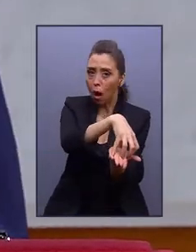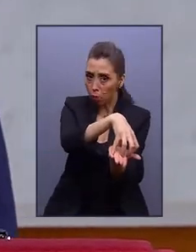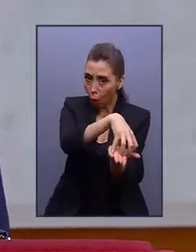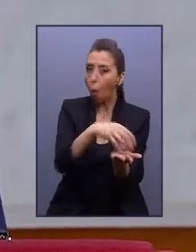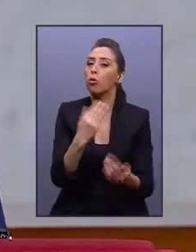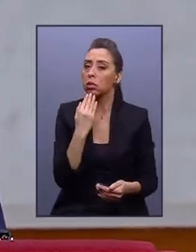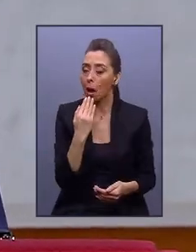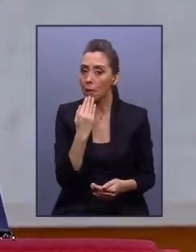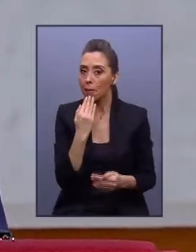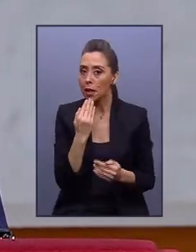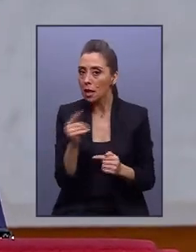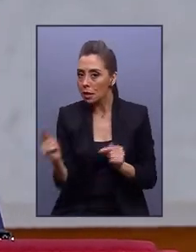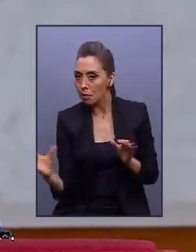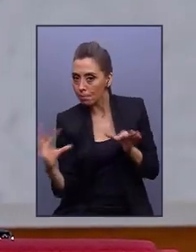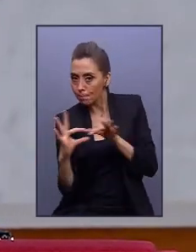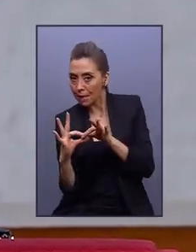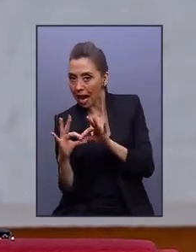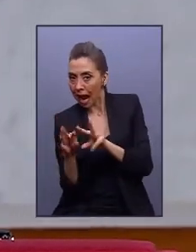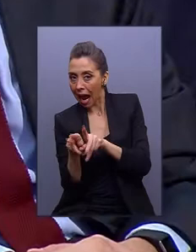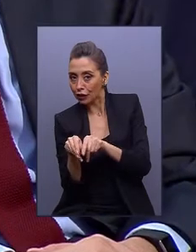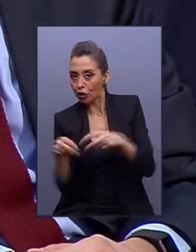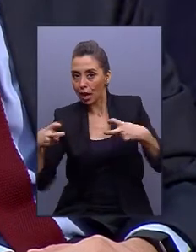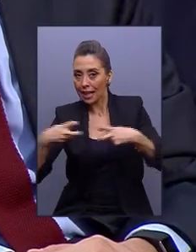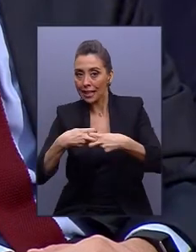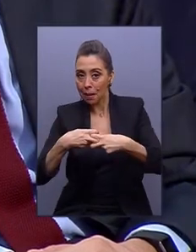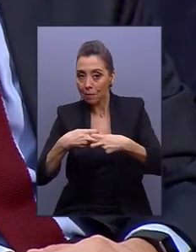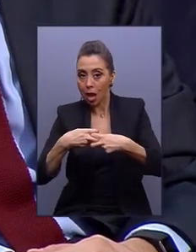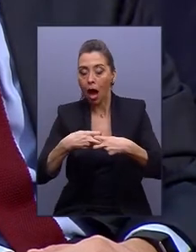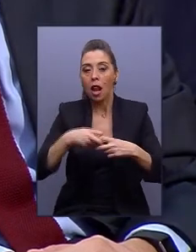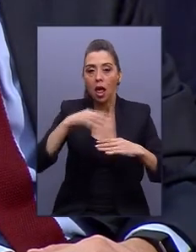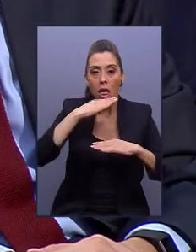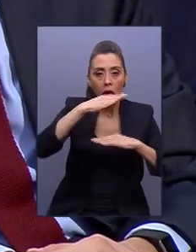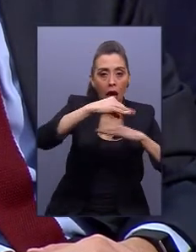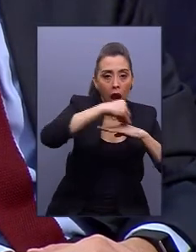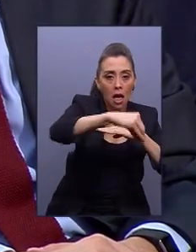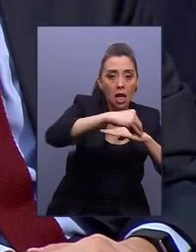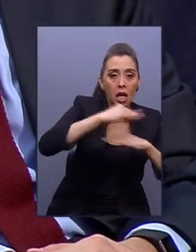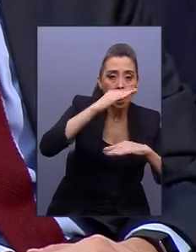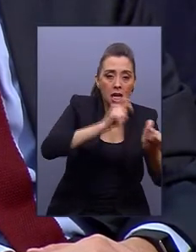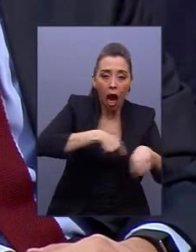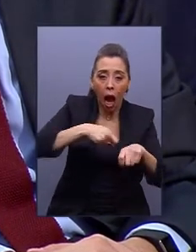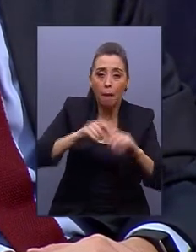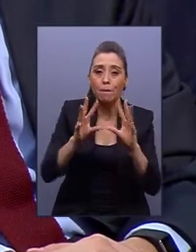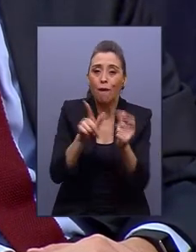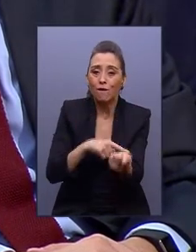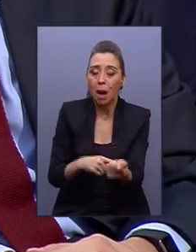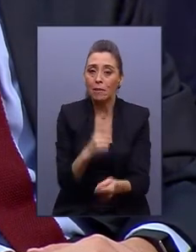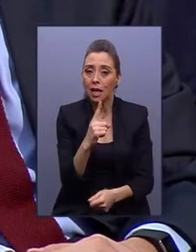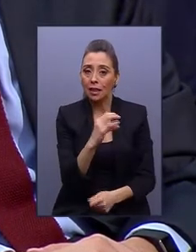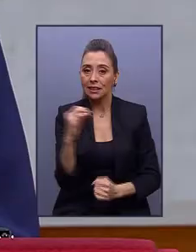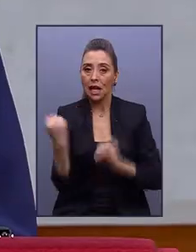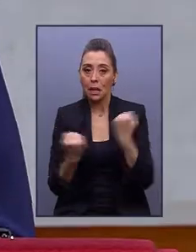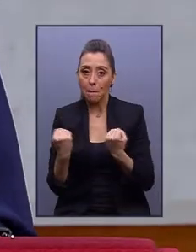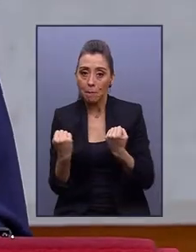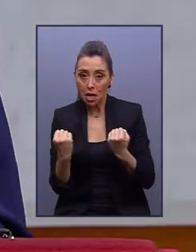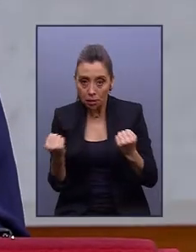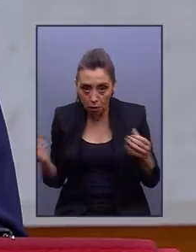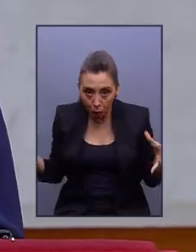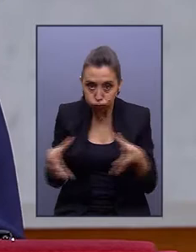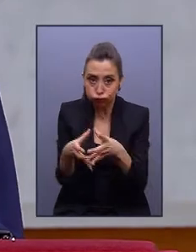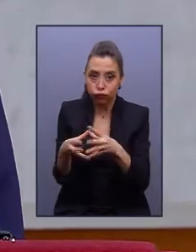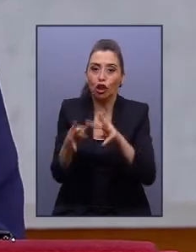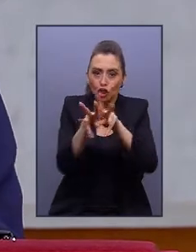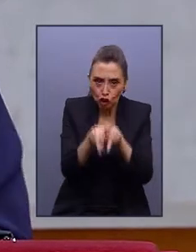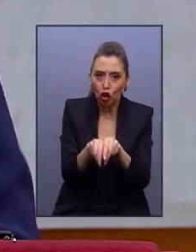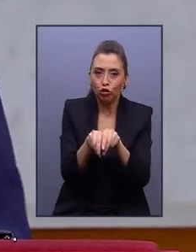hemos reforzado la asociatividad económica y gremial en la agricultura familiar campesina, con más de 100 empresas asociativas que ahora